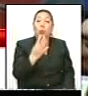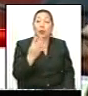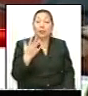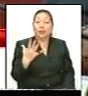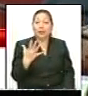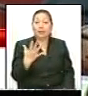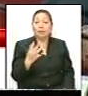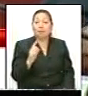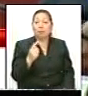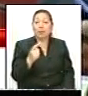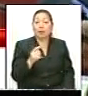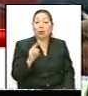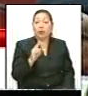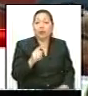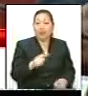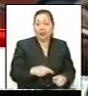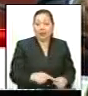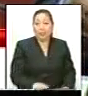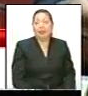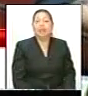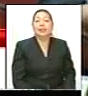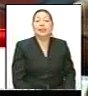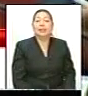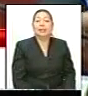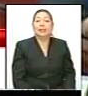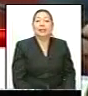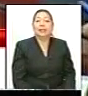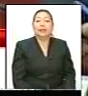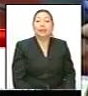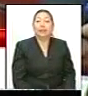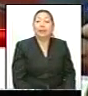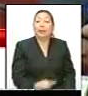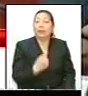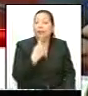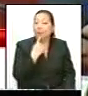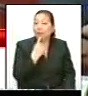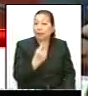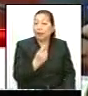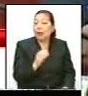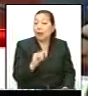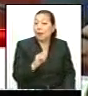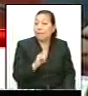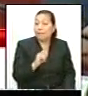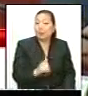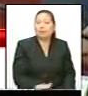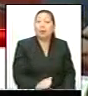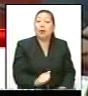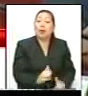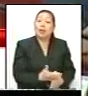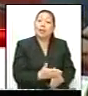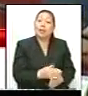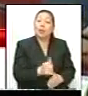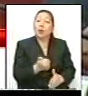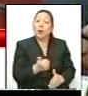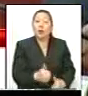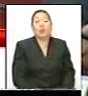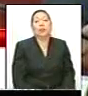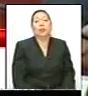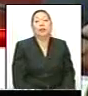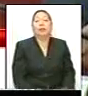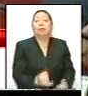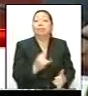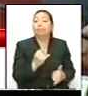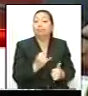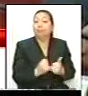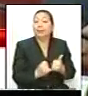131.45 y de 1.000 unidades impositivo tributarias, invocando en los mismos, entre otros, la aplicación de la